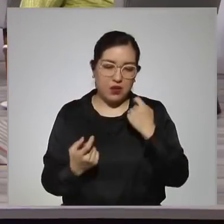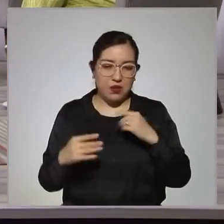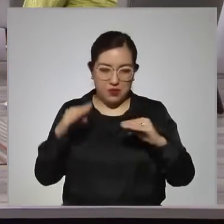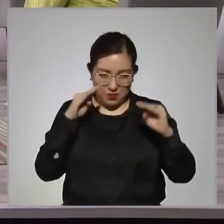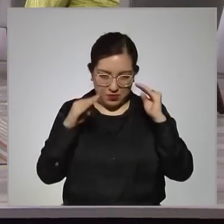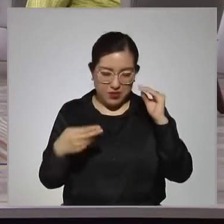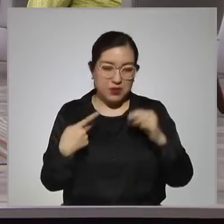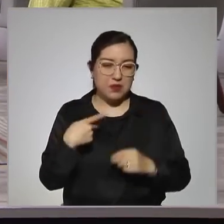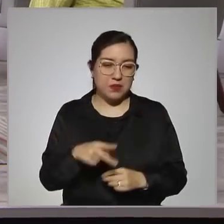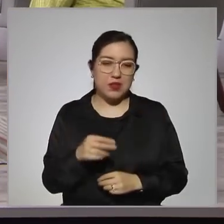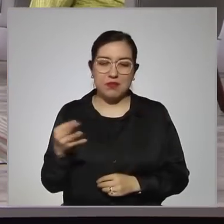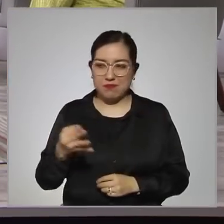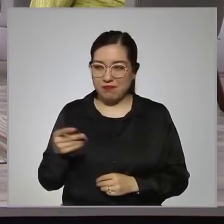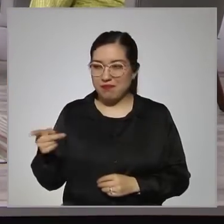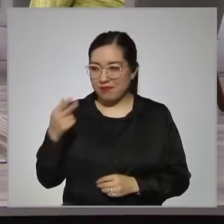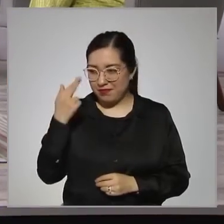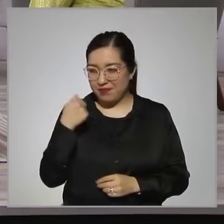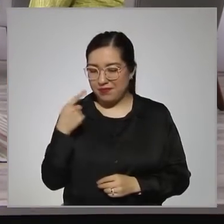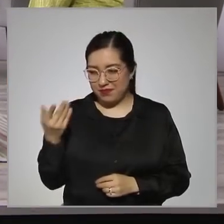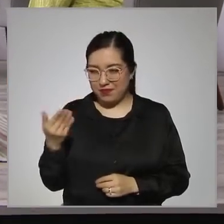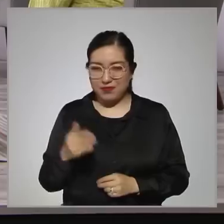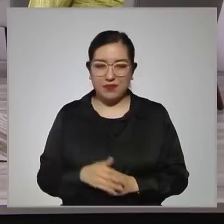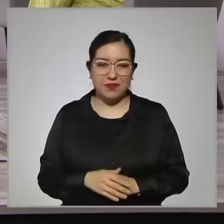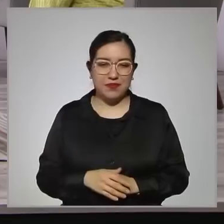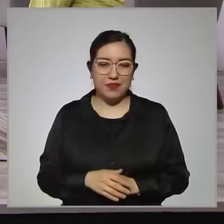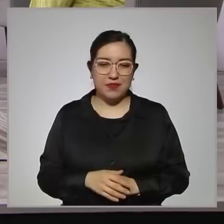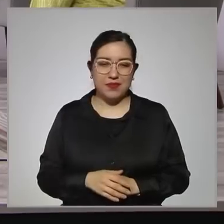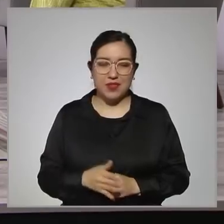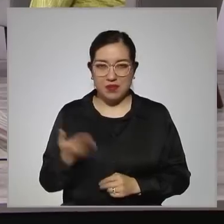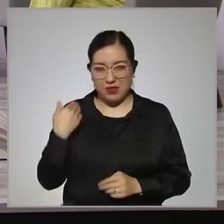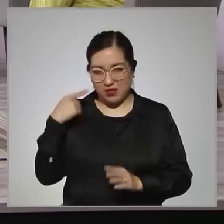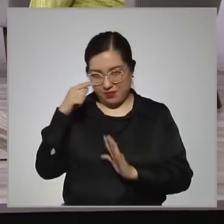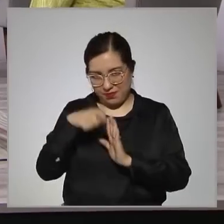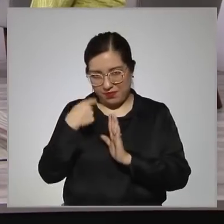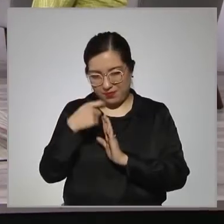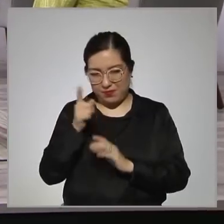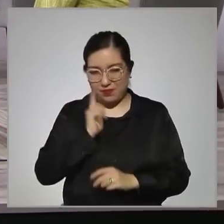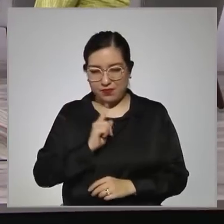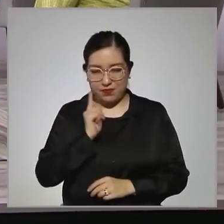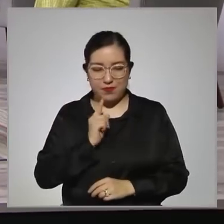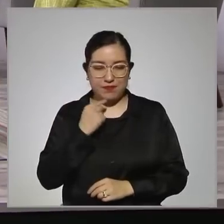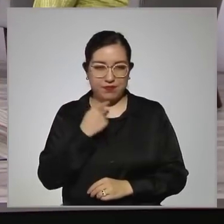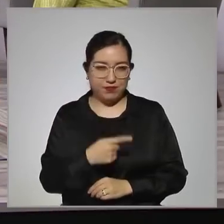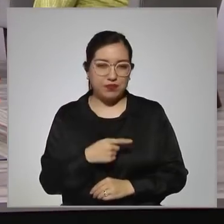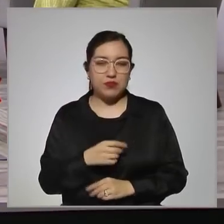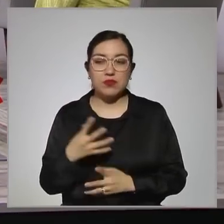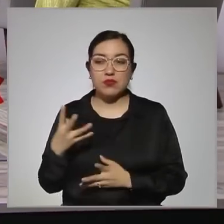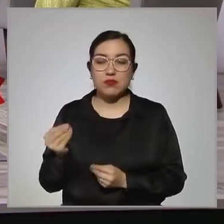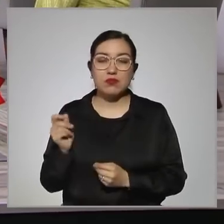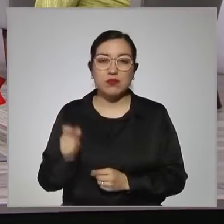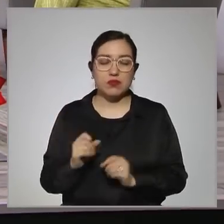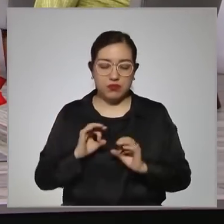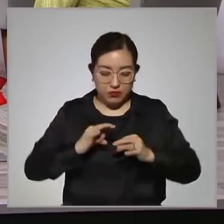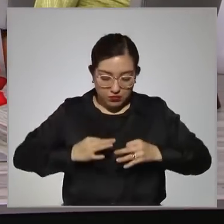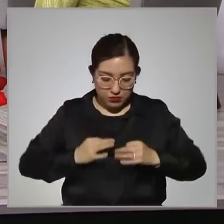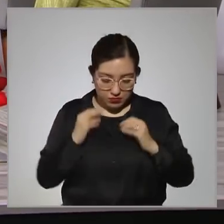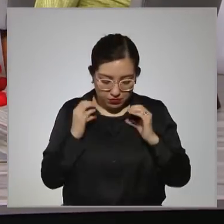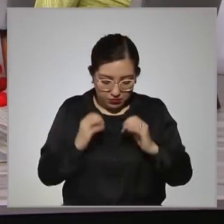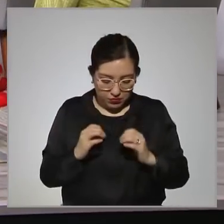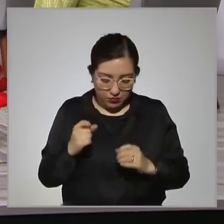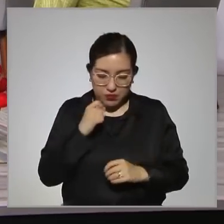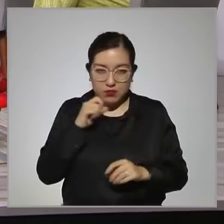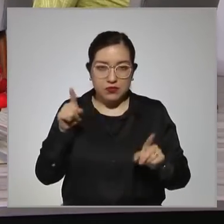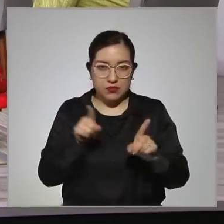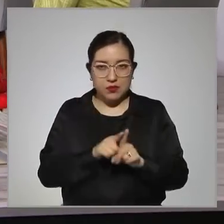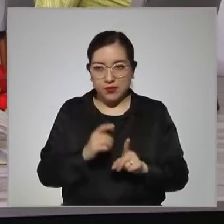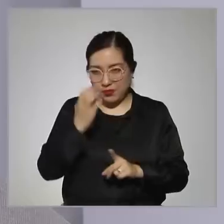me parece justamente lo que señalaba la psicóloga en la cápsula. Muchos de ellos están vinculados al cuidado personal y al